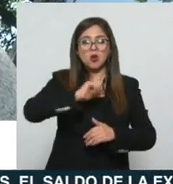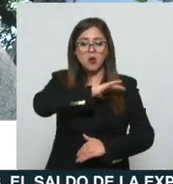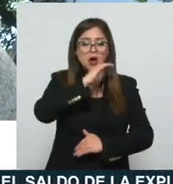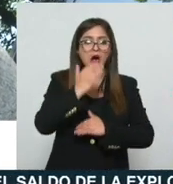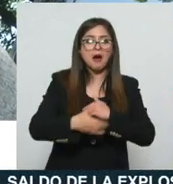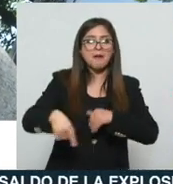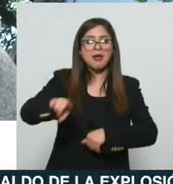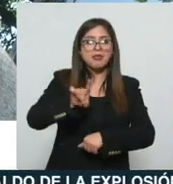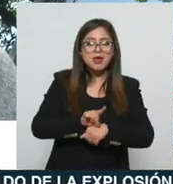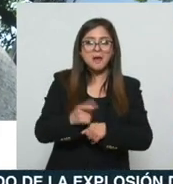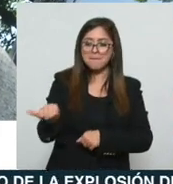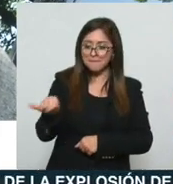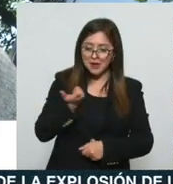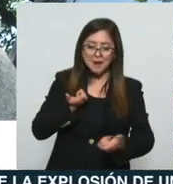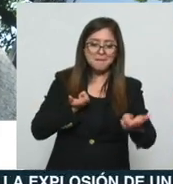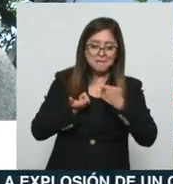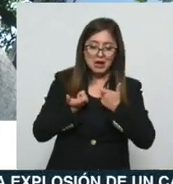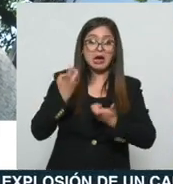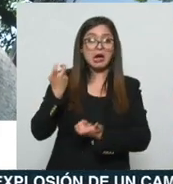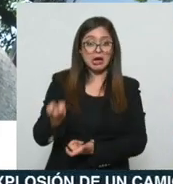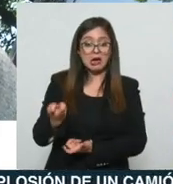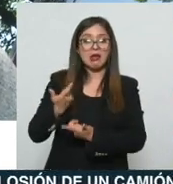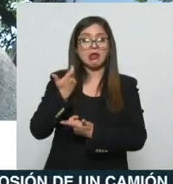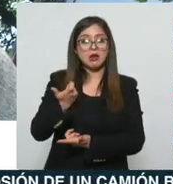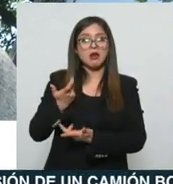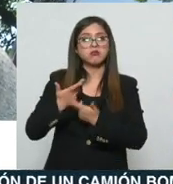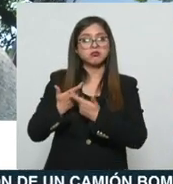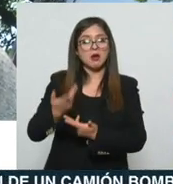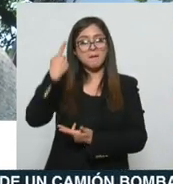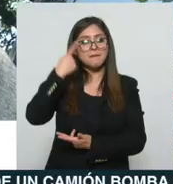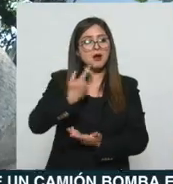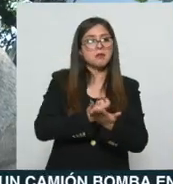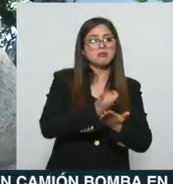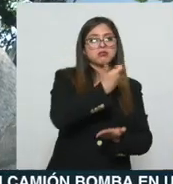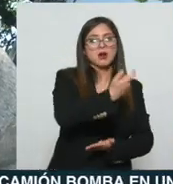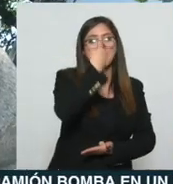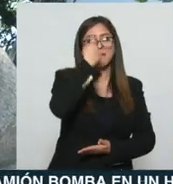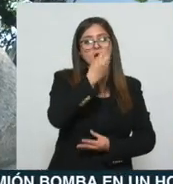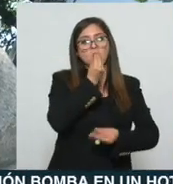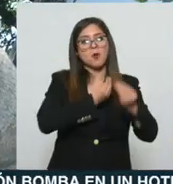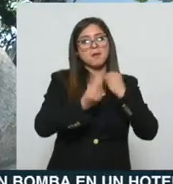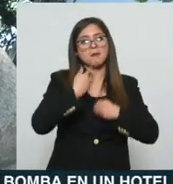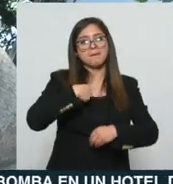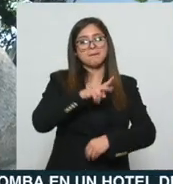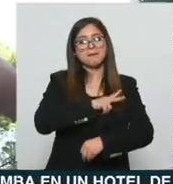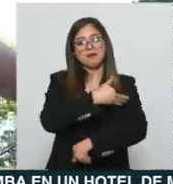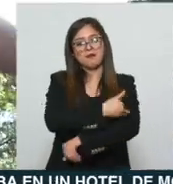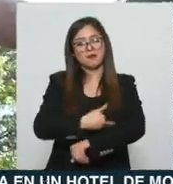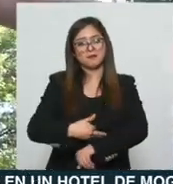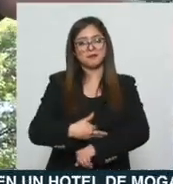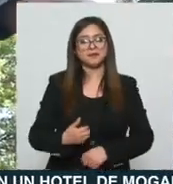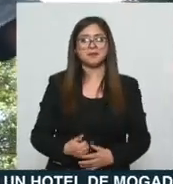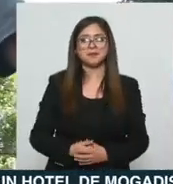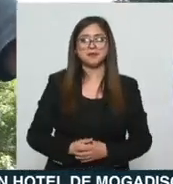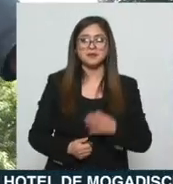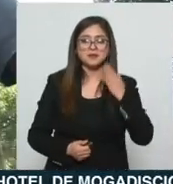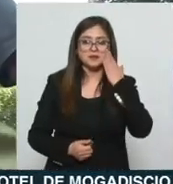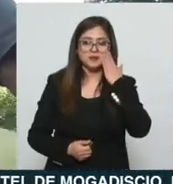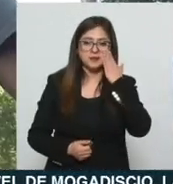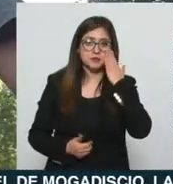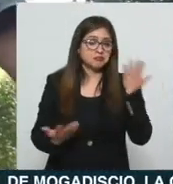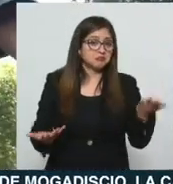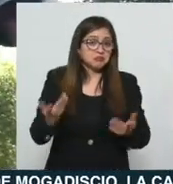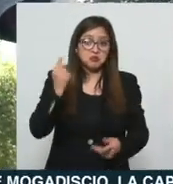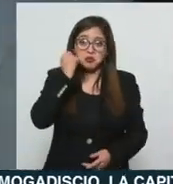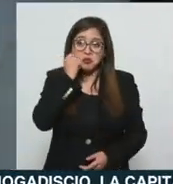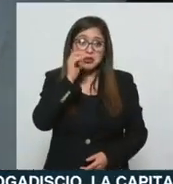día sí me llevo un dinerito para darle de comer a mi familia y sí. Sea por una razón